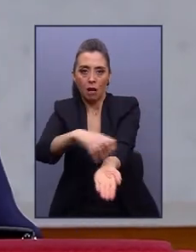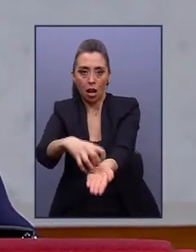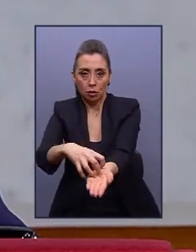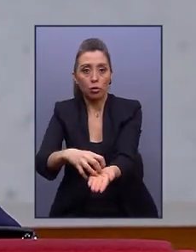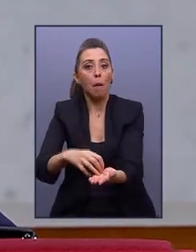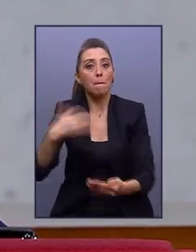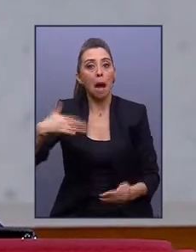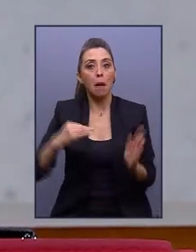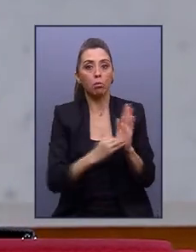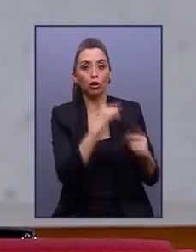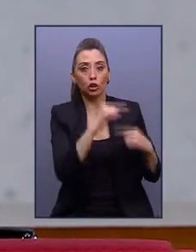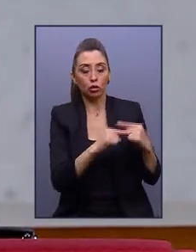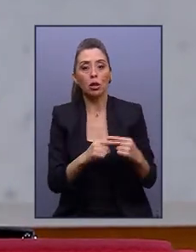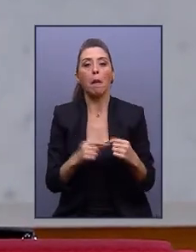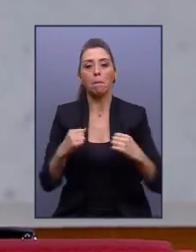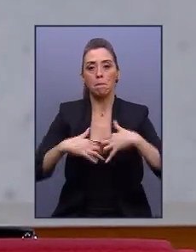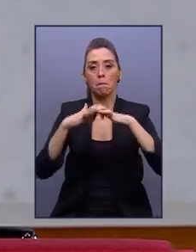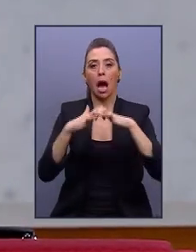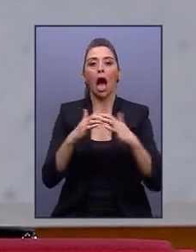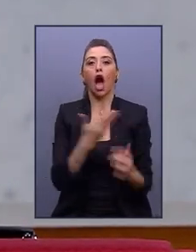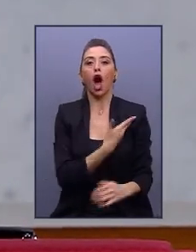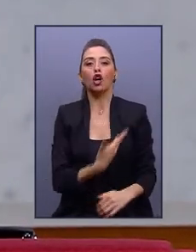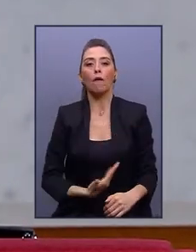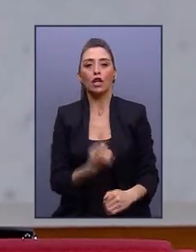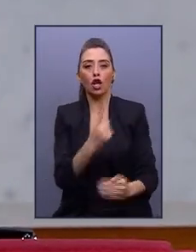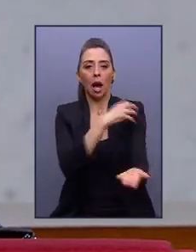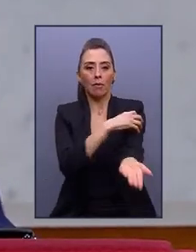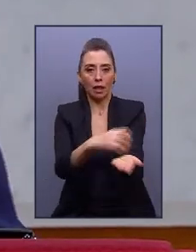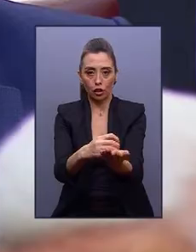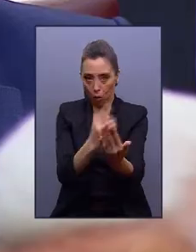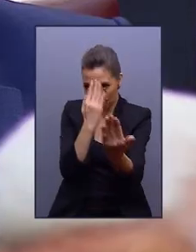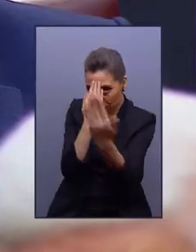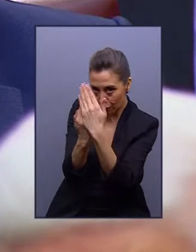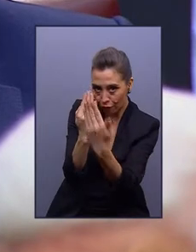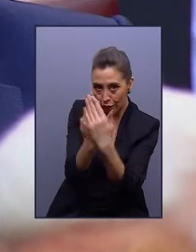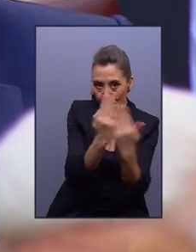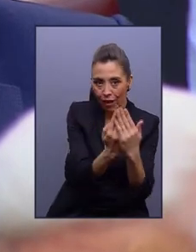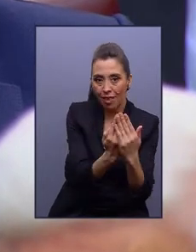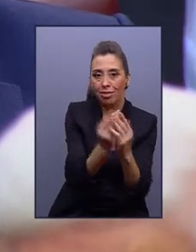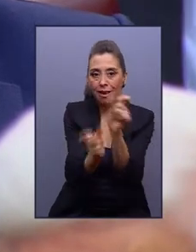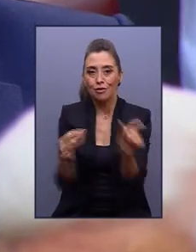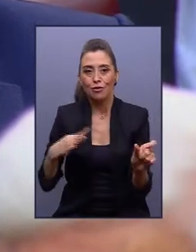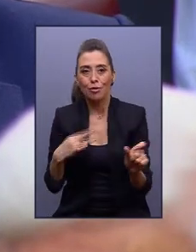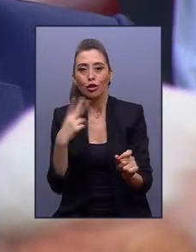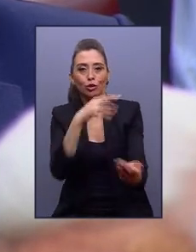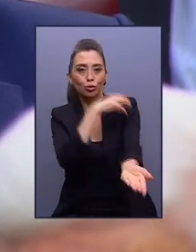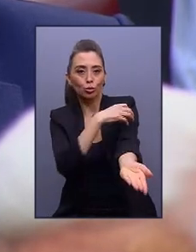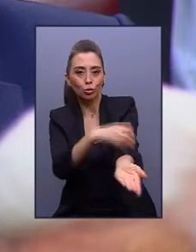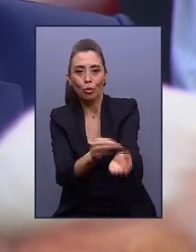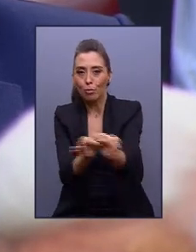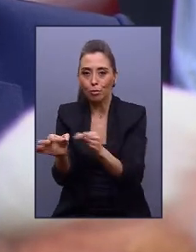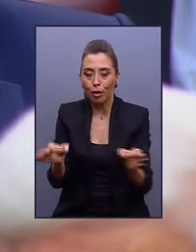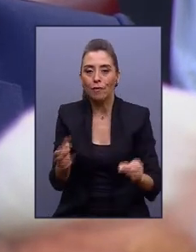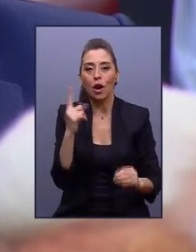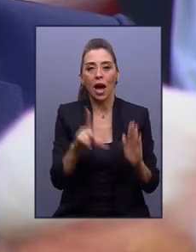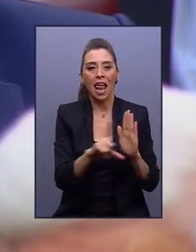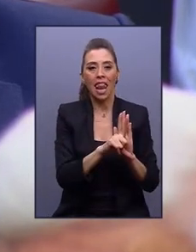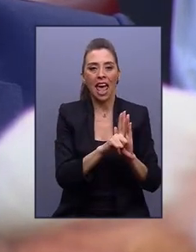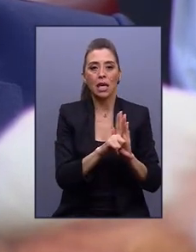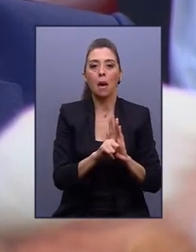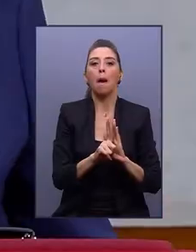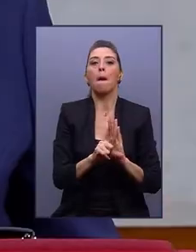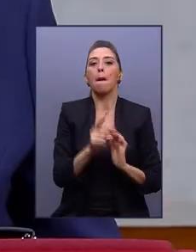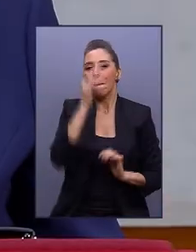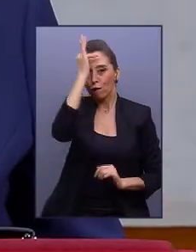Hemos fortalecido los gobiernos locales que están cara a cara con los ciudadanos en cada territorio. Promulgamos la postergada ley de plantas